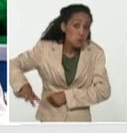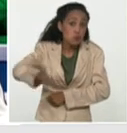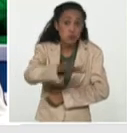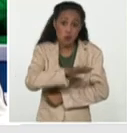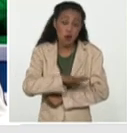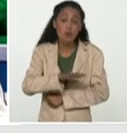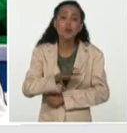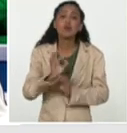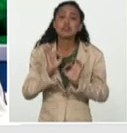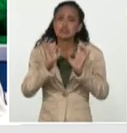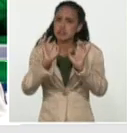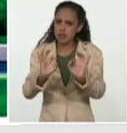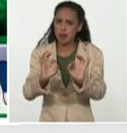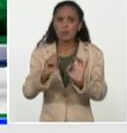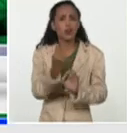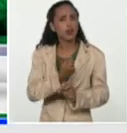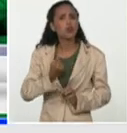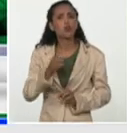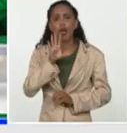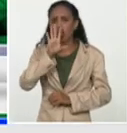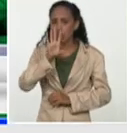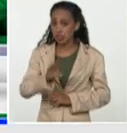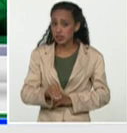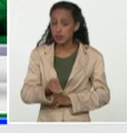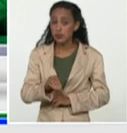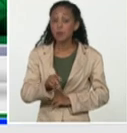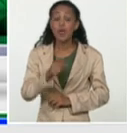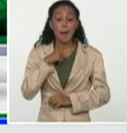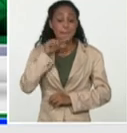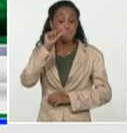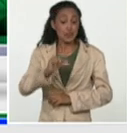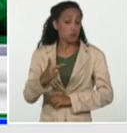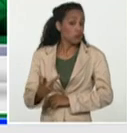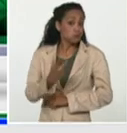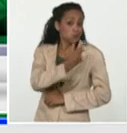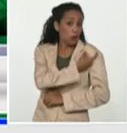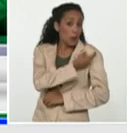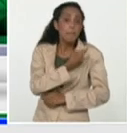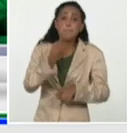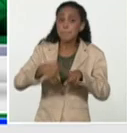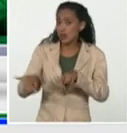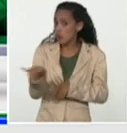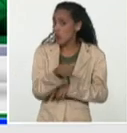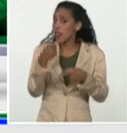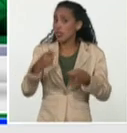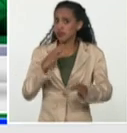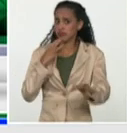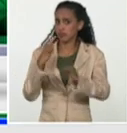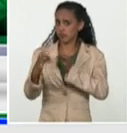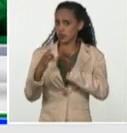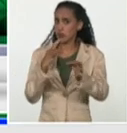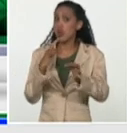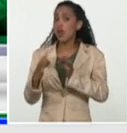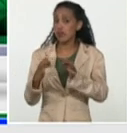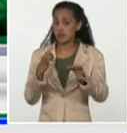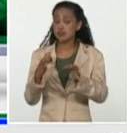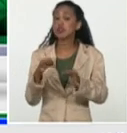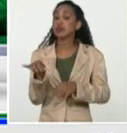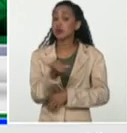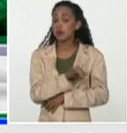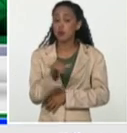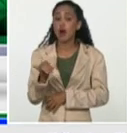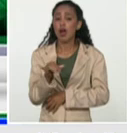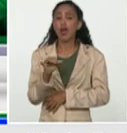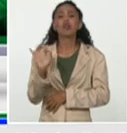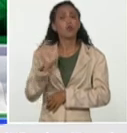siempre reiteramos que independientemente de que se administren estos candidatos, pues realmente tenemos todavía